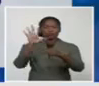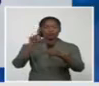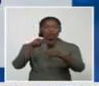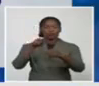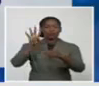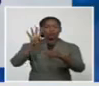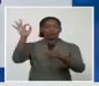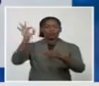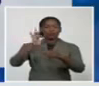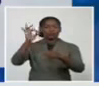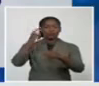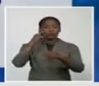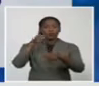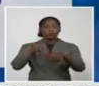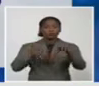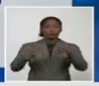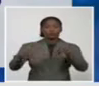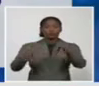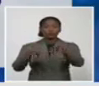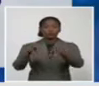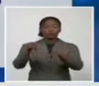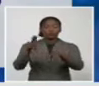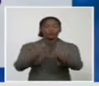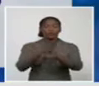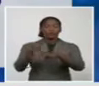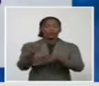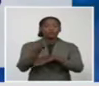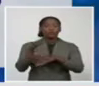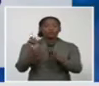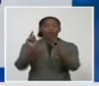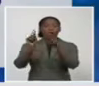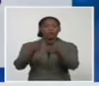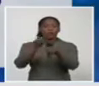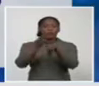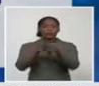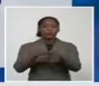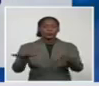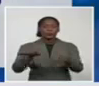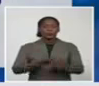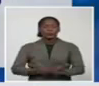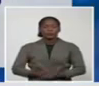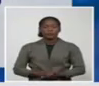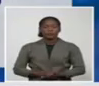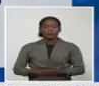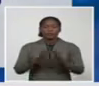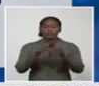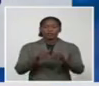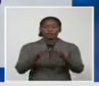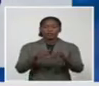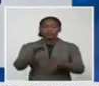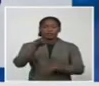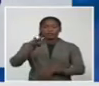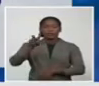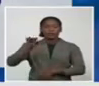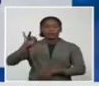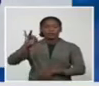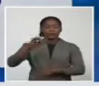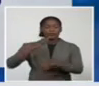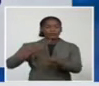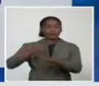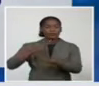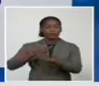55,4% de todos, el 558. Le sigue Granma con 127, Santiago de Cuba